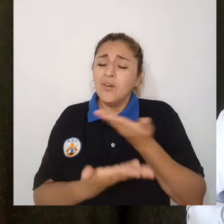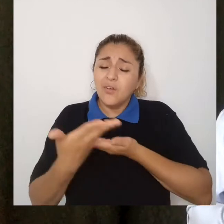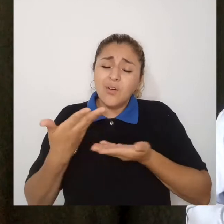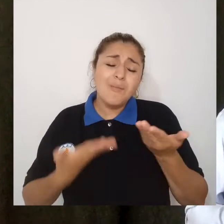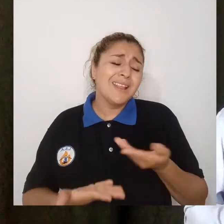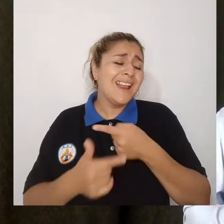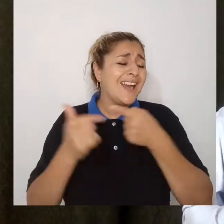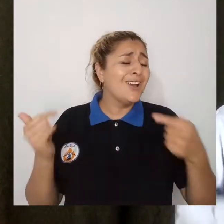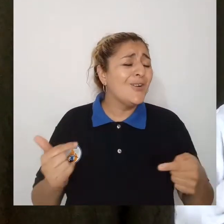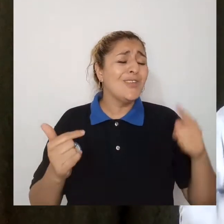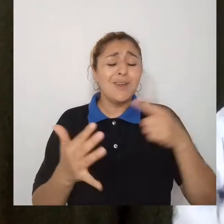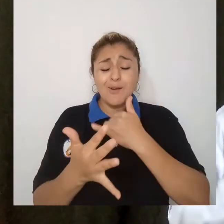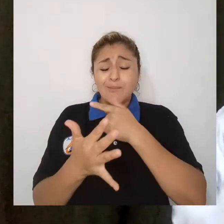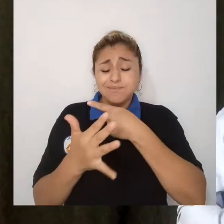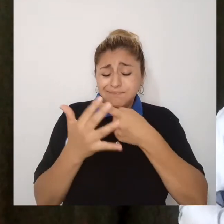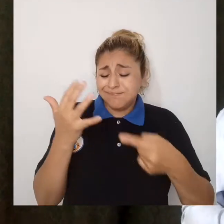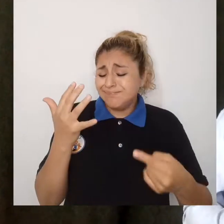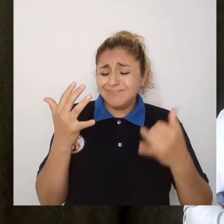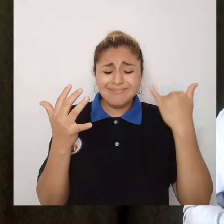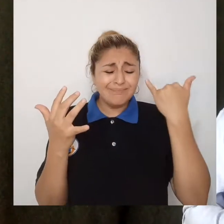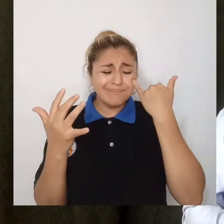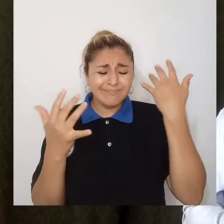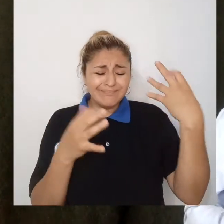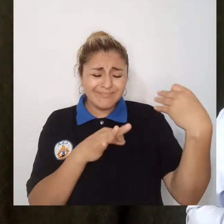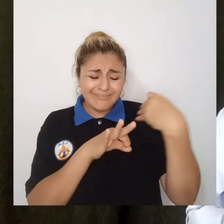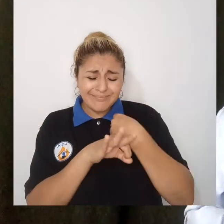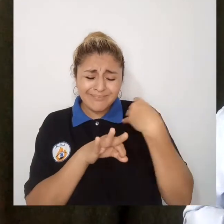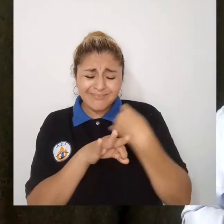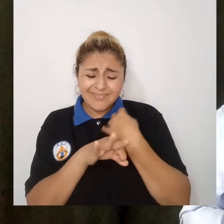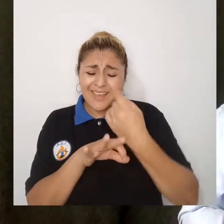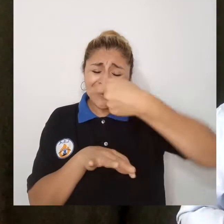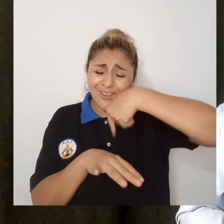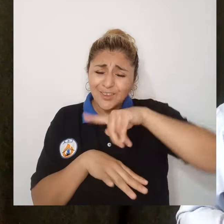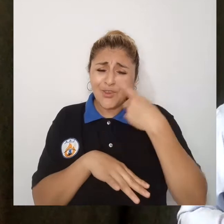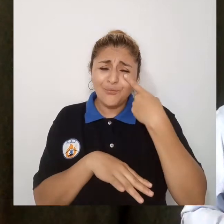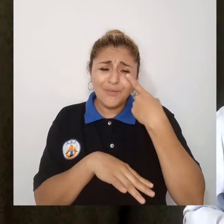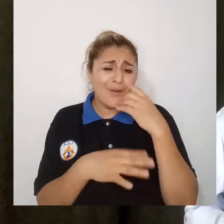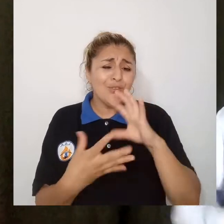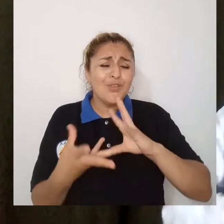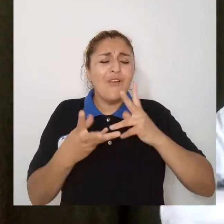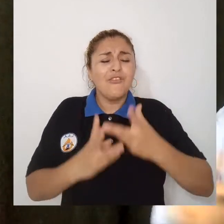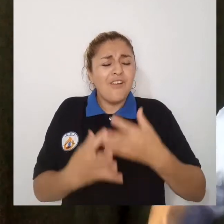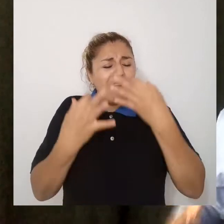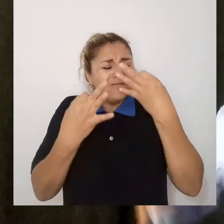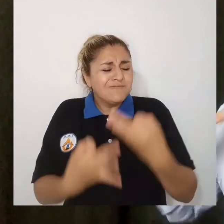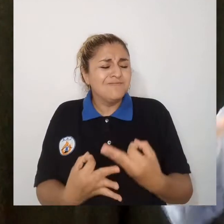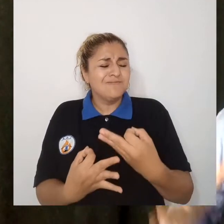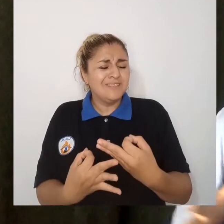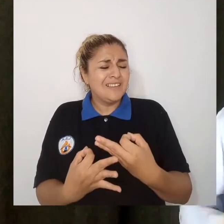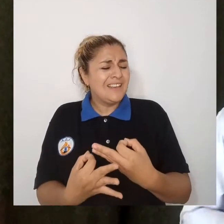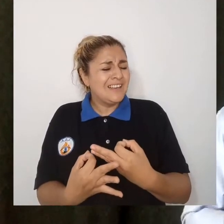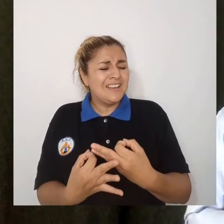todo lo que tú nos de pares para cada tiempo y que viva vivamos de manera trascendente para que el mundo